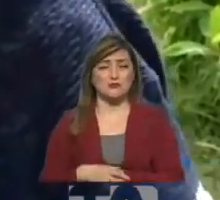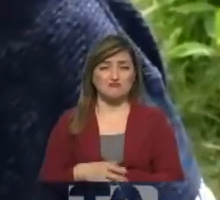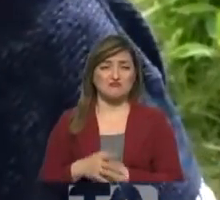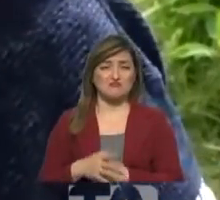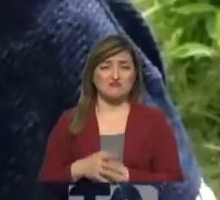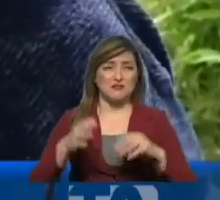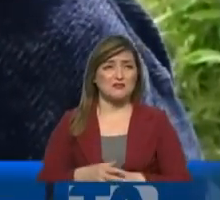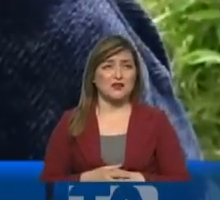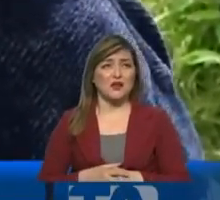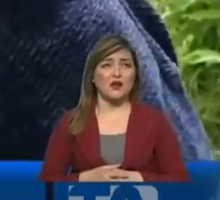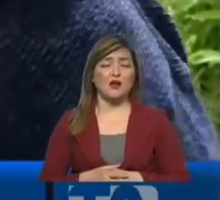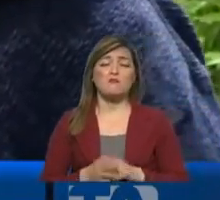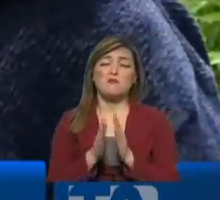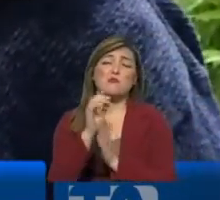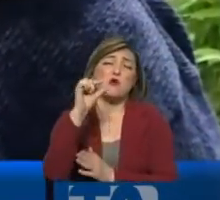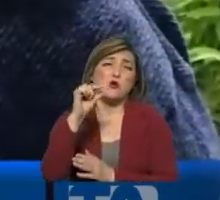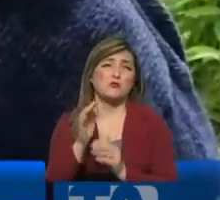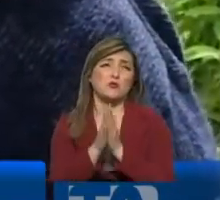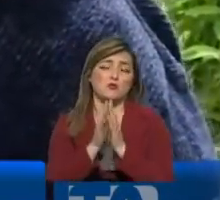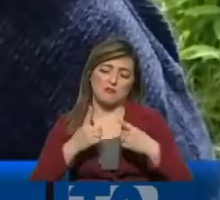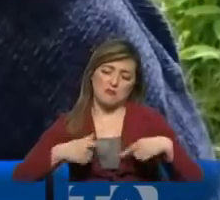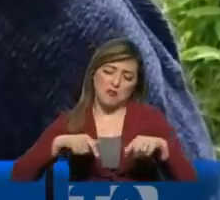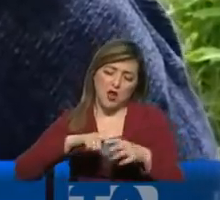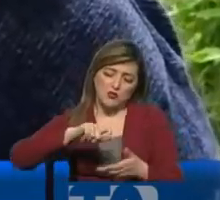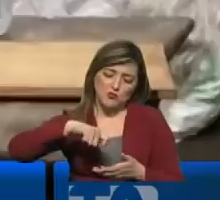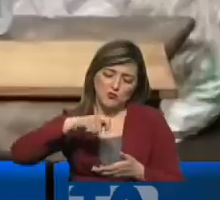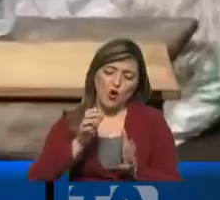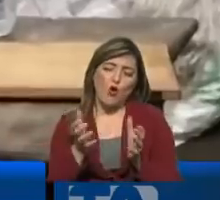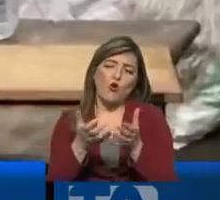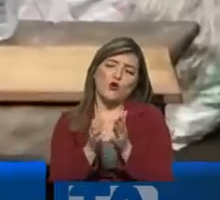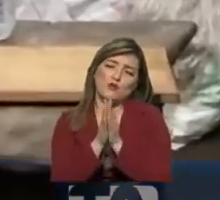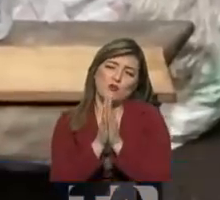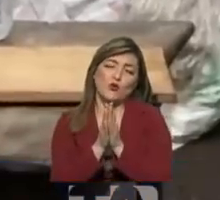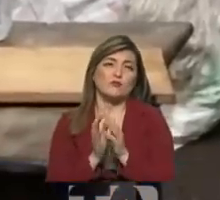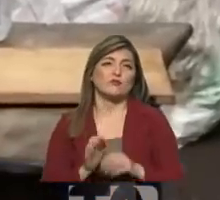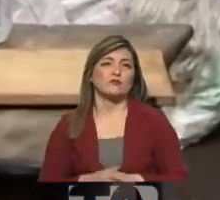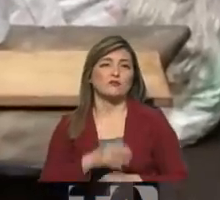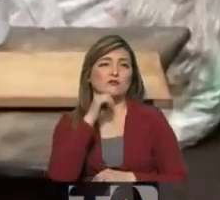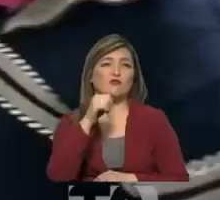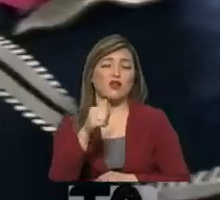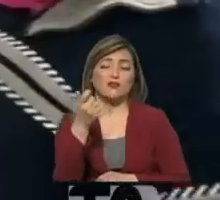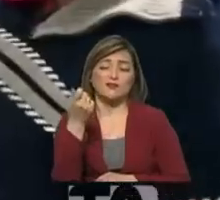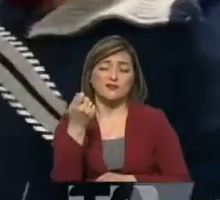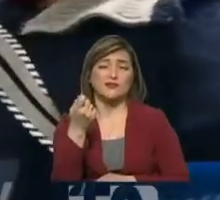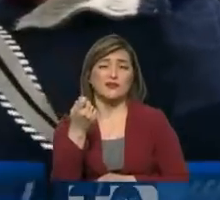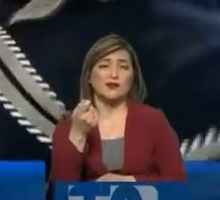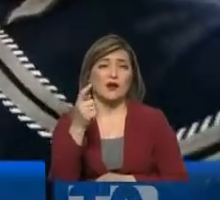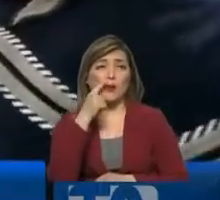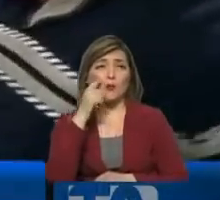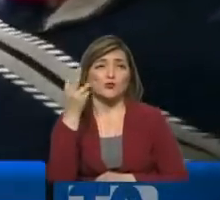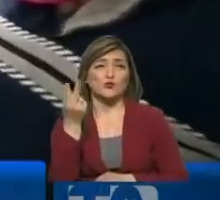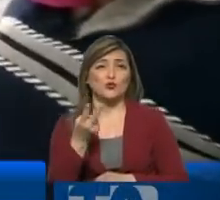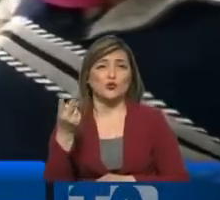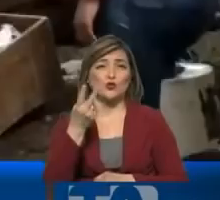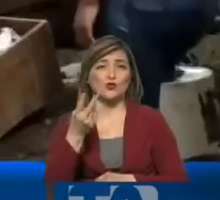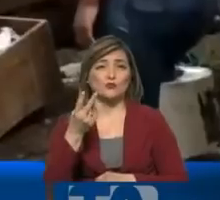nos apoyen en las cucharas, en los peroles. La falta de recursos obligó a esta pareja de esposos a